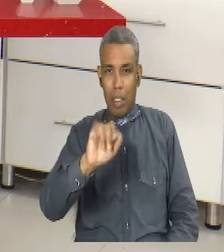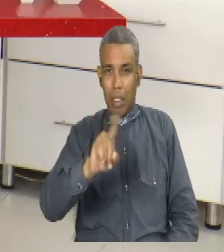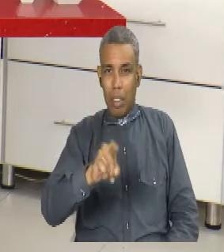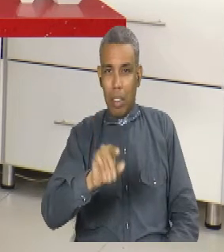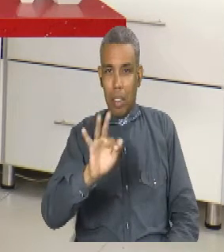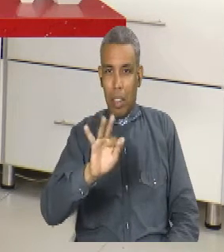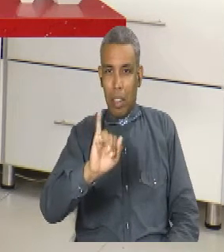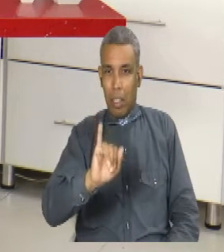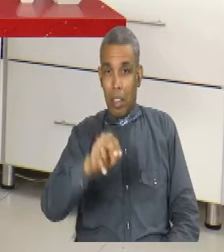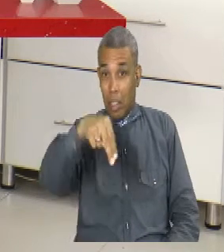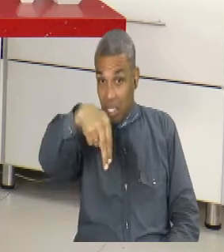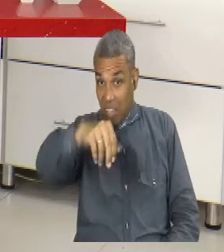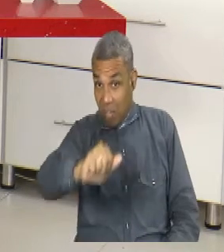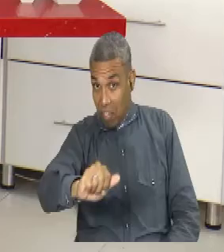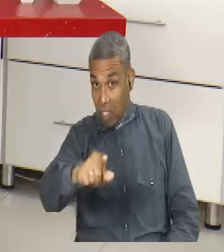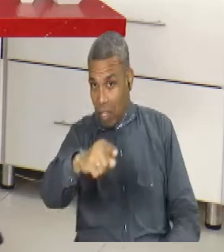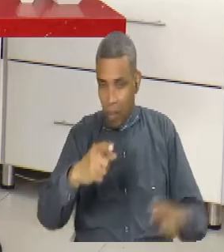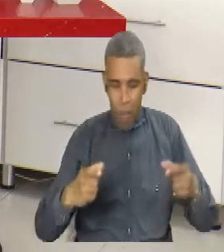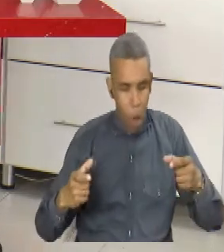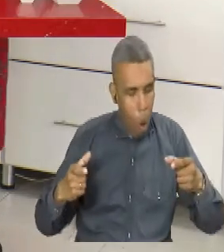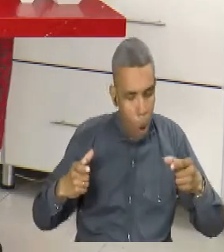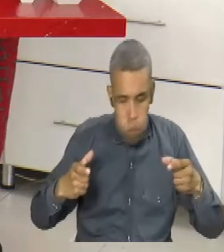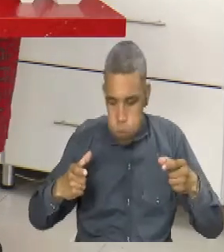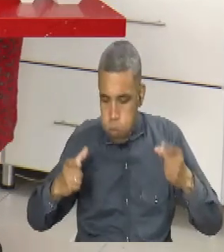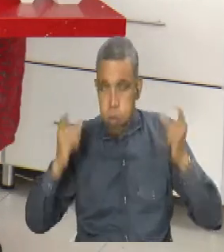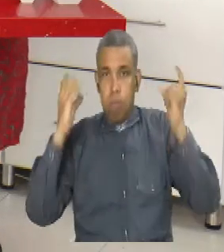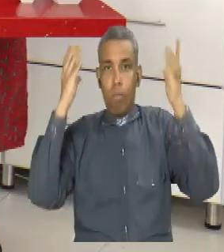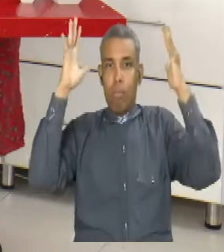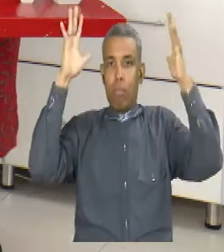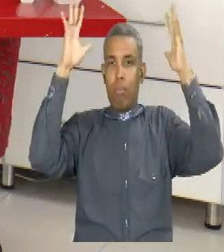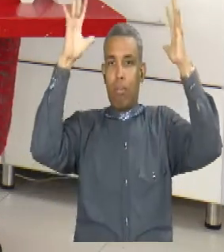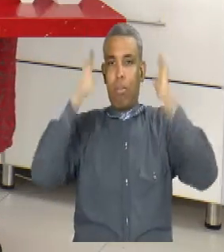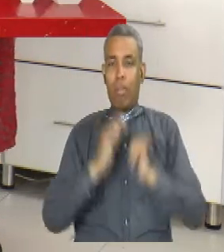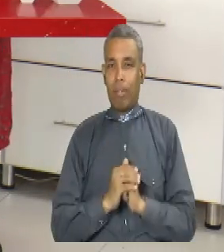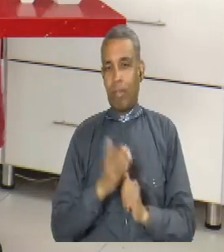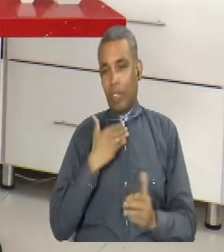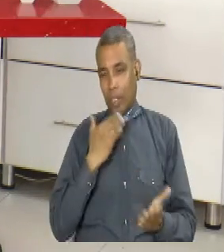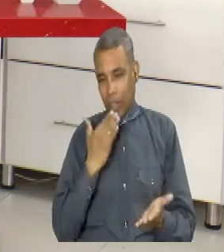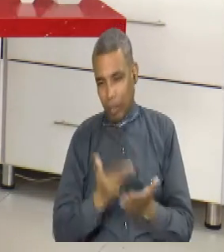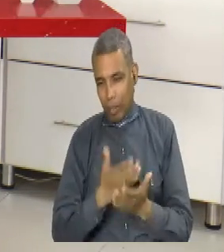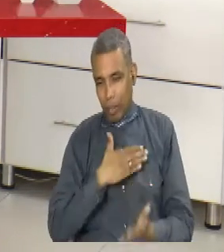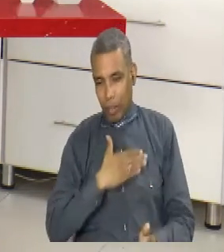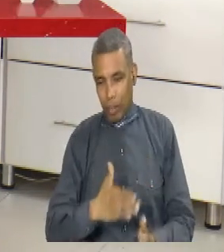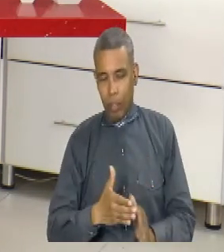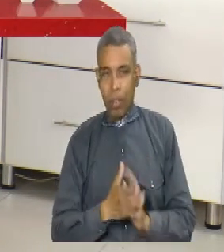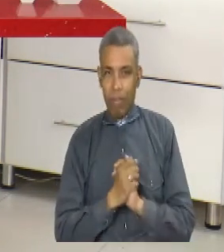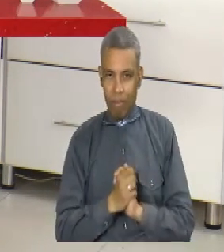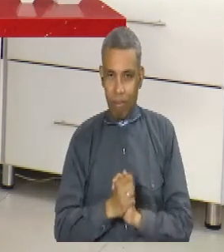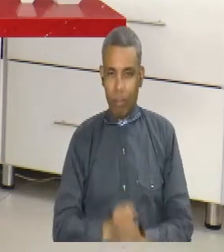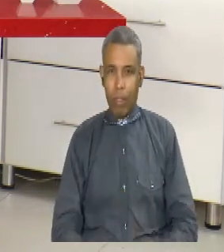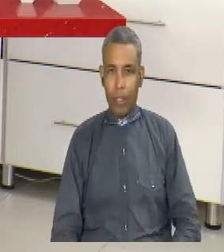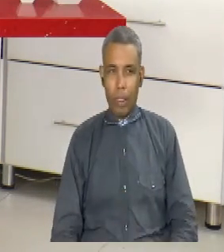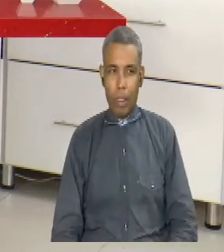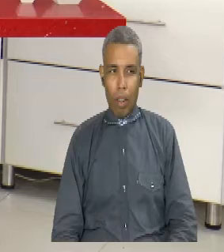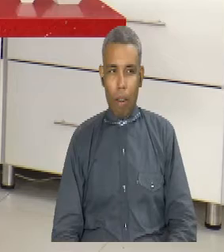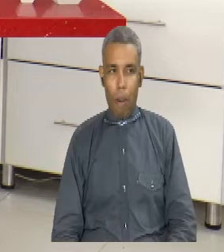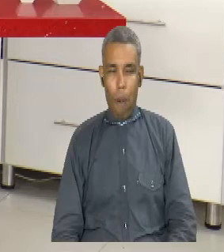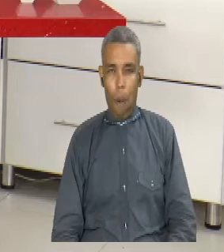nos estás viendo y escuchando. Besos, abrazos de parte de nuestra directora.